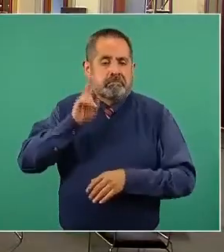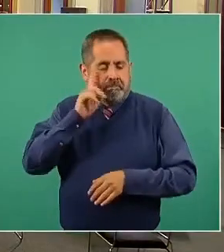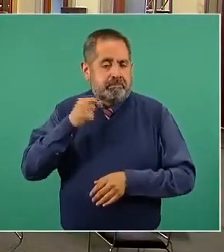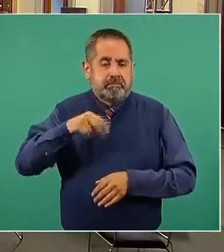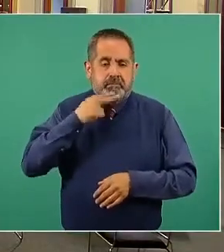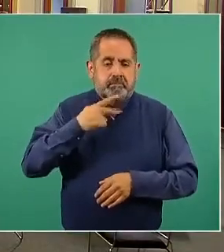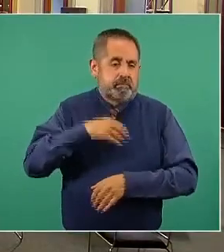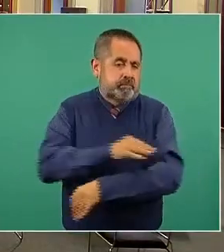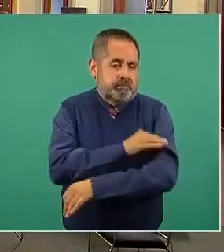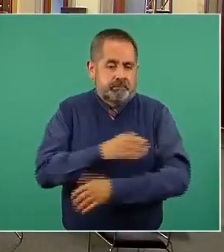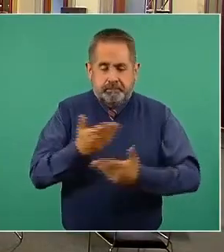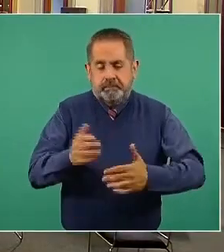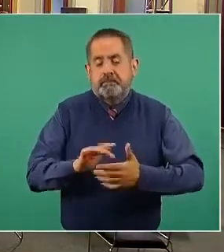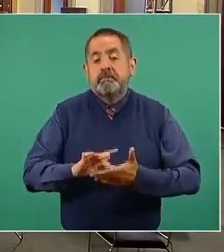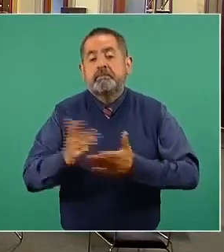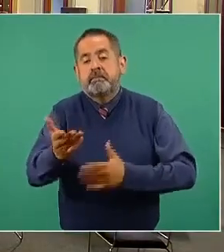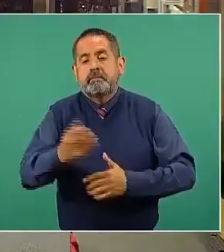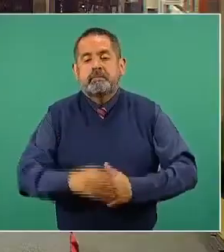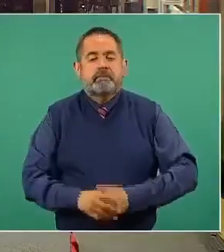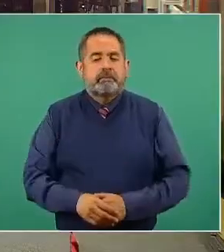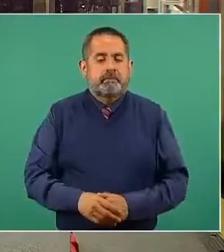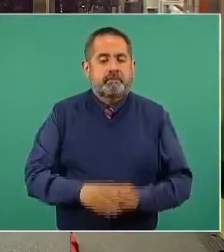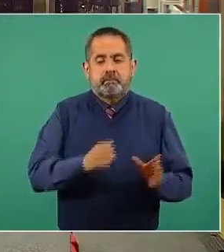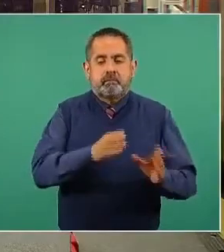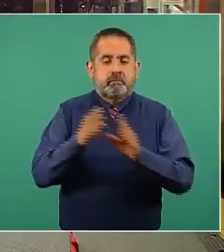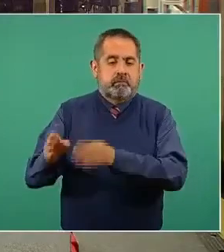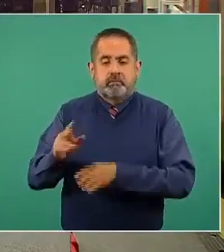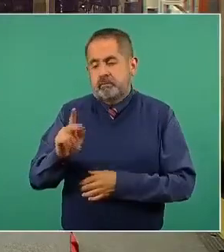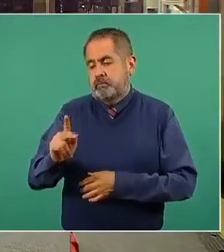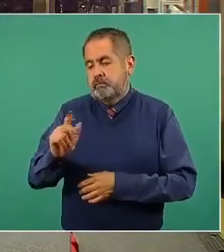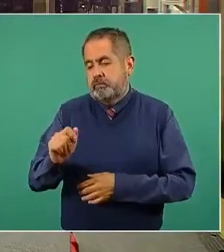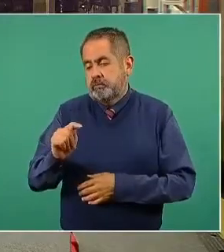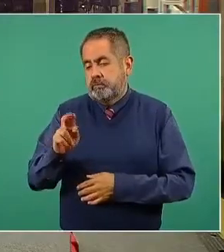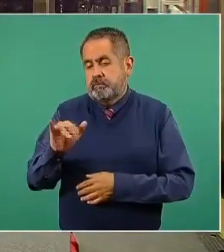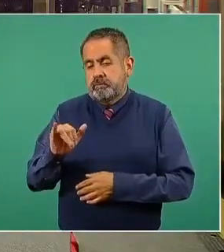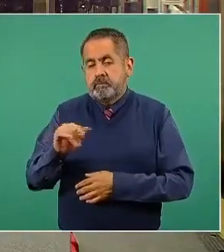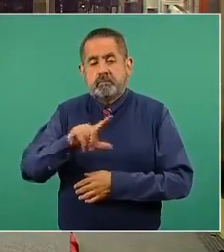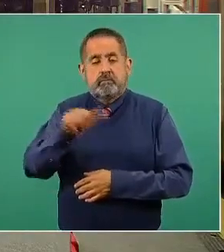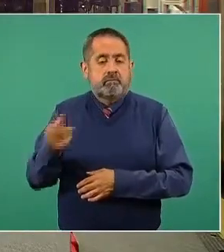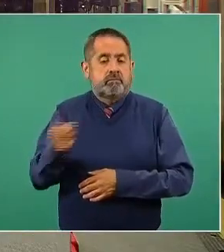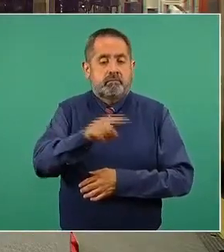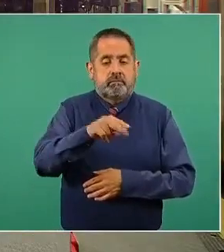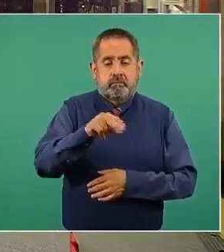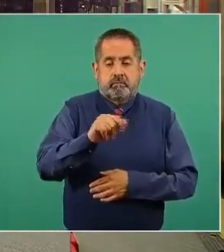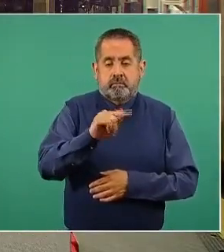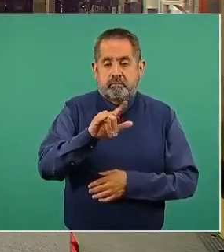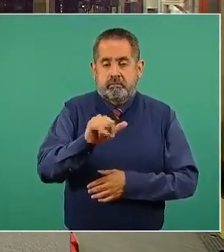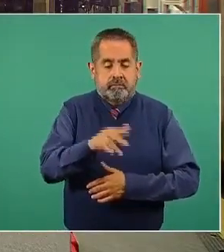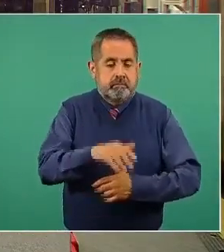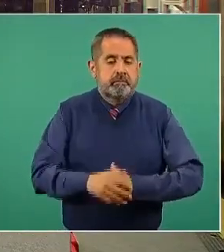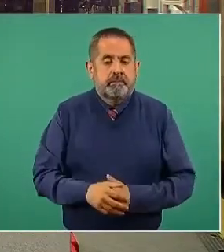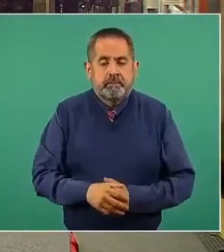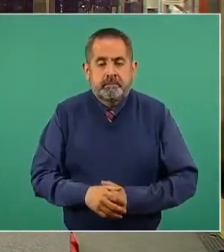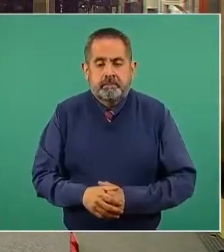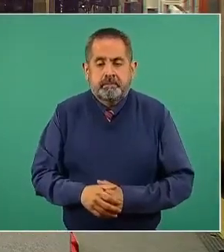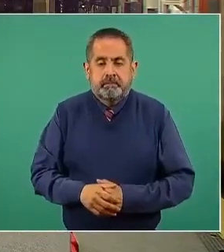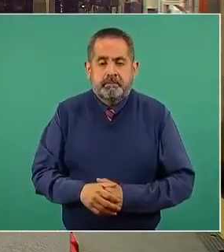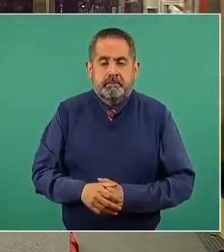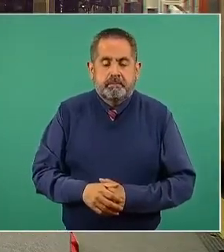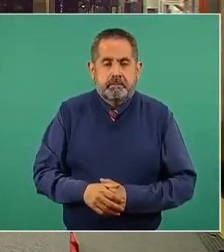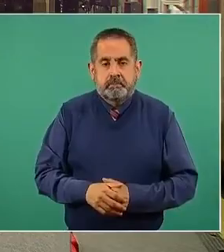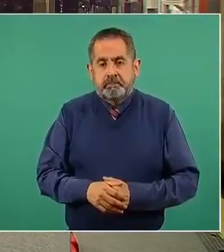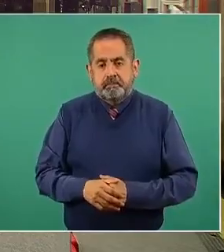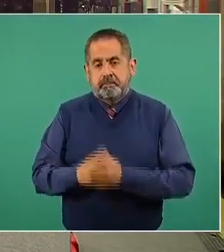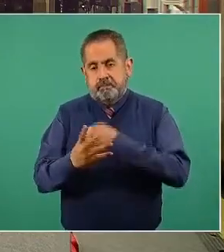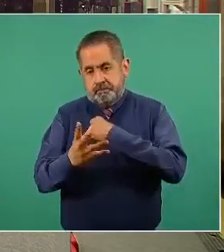vacuna. Gracias, Juan Hernández. Vamos a darle la palabra a Patricia Rodríguez Calva, enseguida a Natalia Vitela. Por favor. Gracias. Si usted me